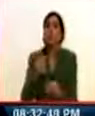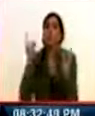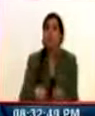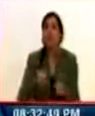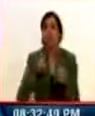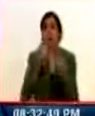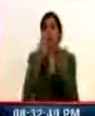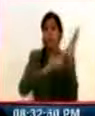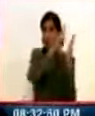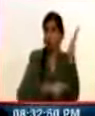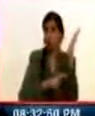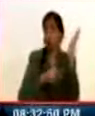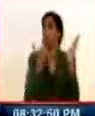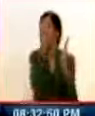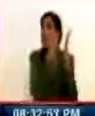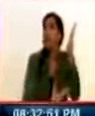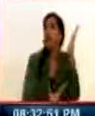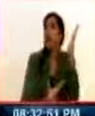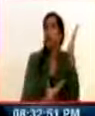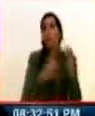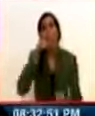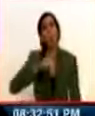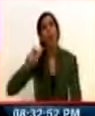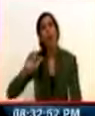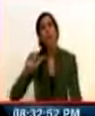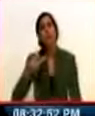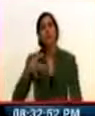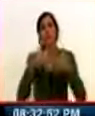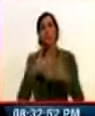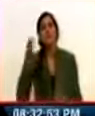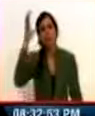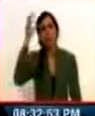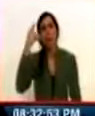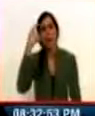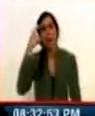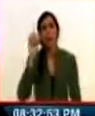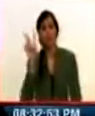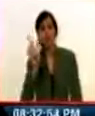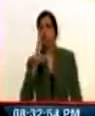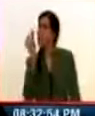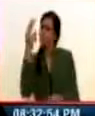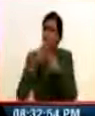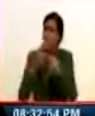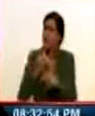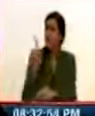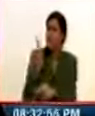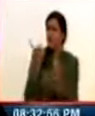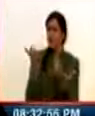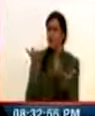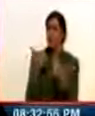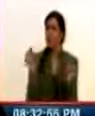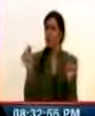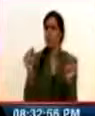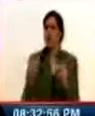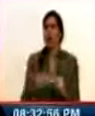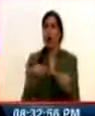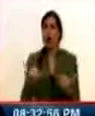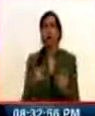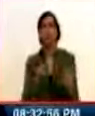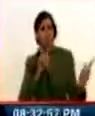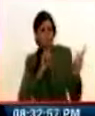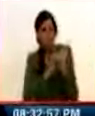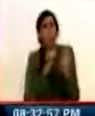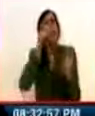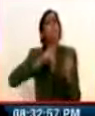ese decreto. El pueblo de los Estados Unidos es consciente de que Venezuela no es una amenaza. Nosotros nos acercamos al pueblo de los Estados